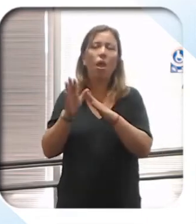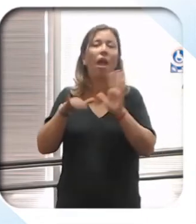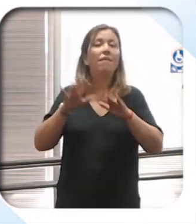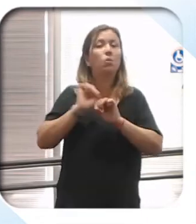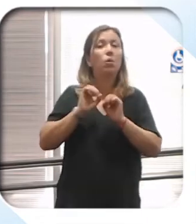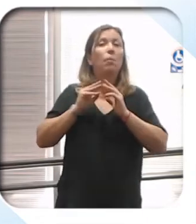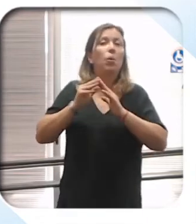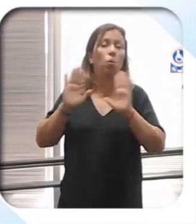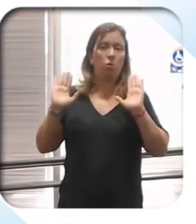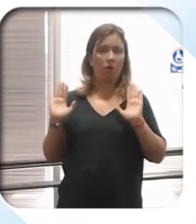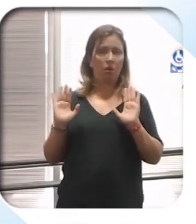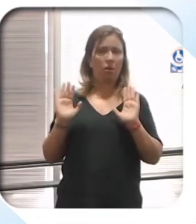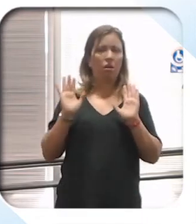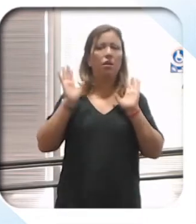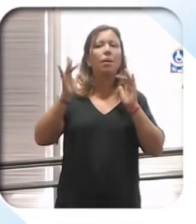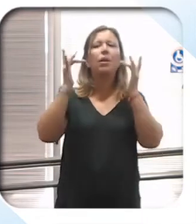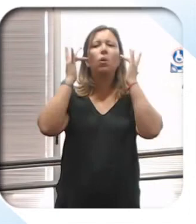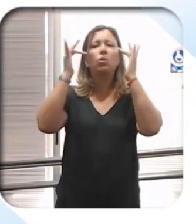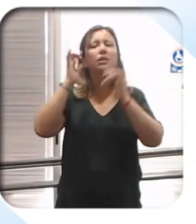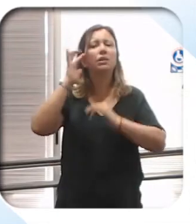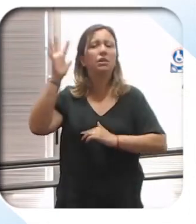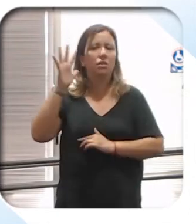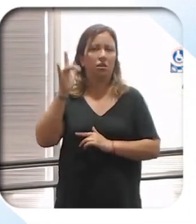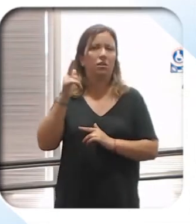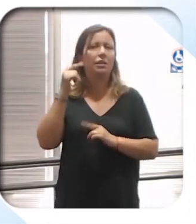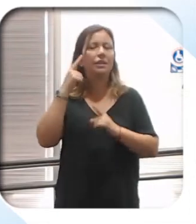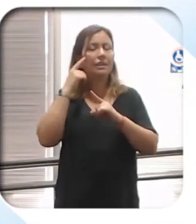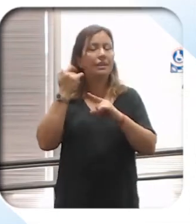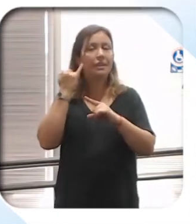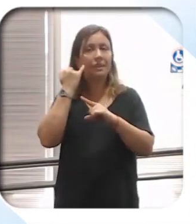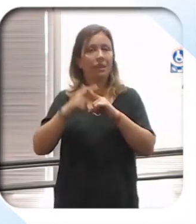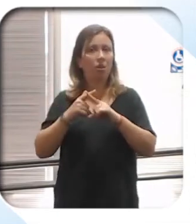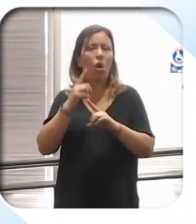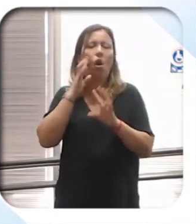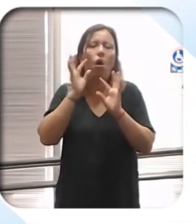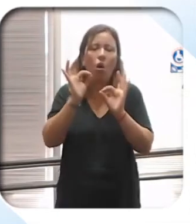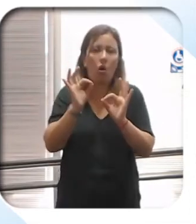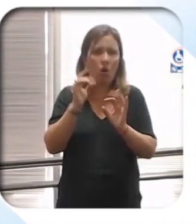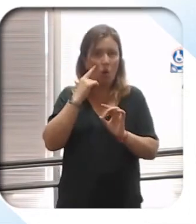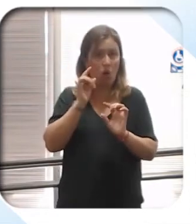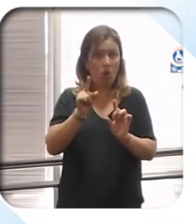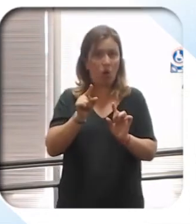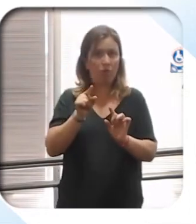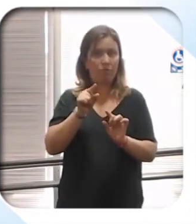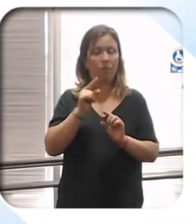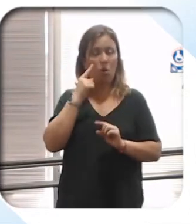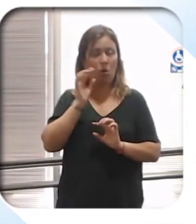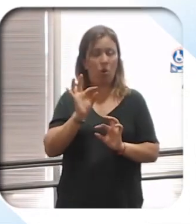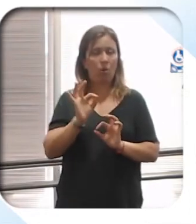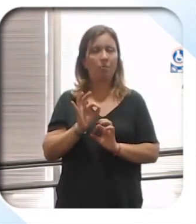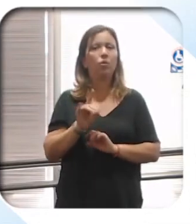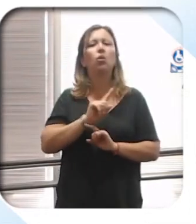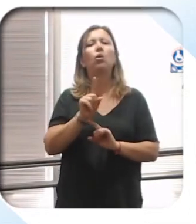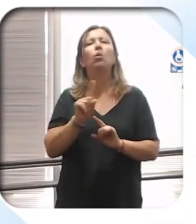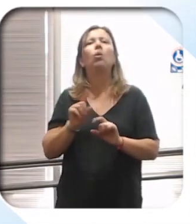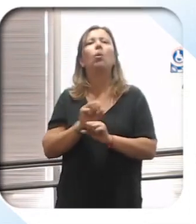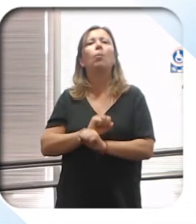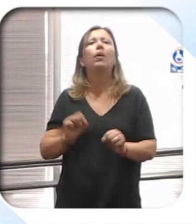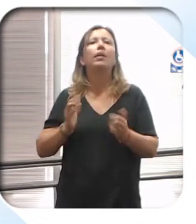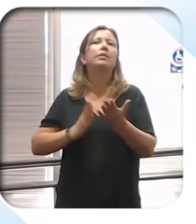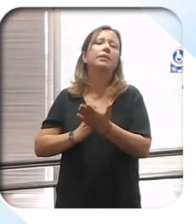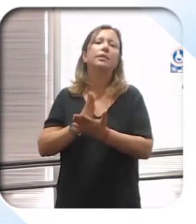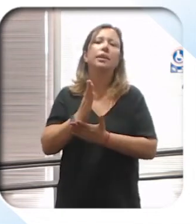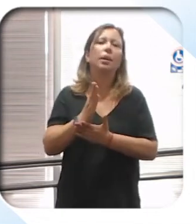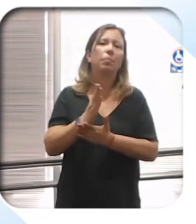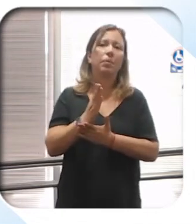pueda. Y educación psicosexual. Ojo, ojo. Acá hay una advertencia. No siempre se puede,